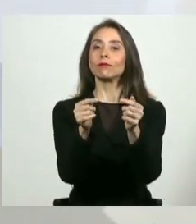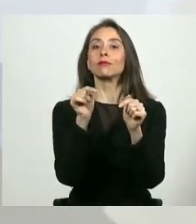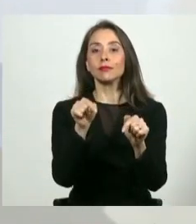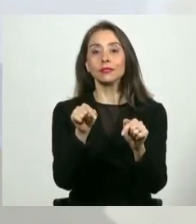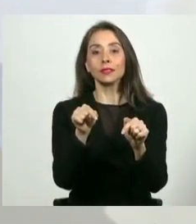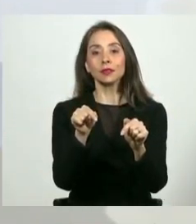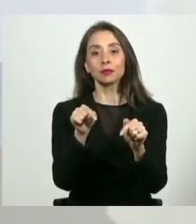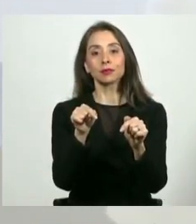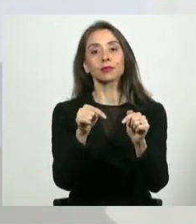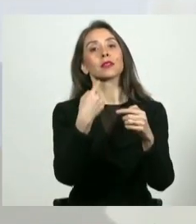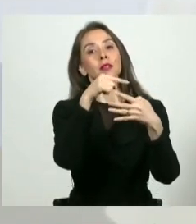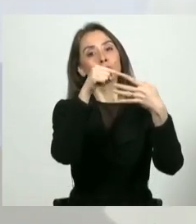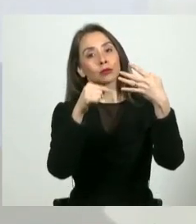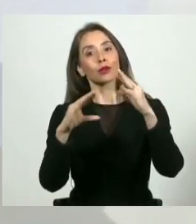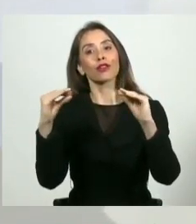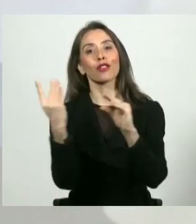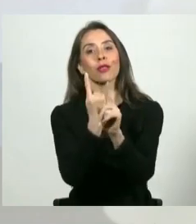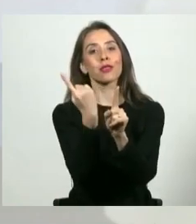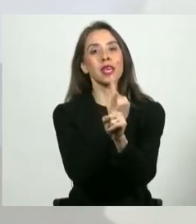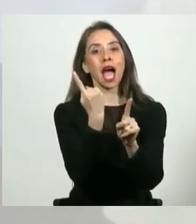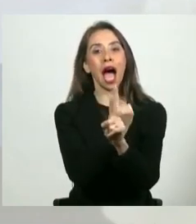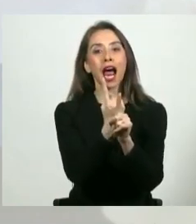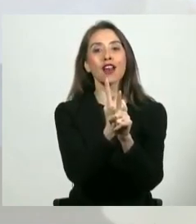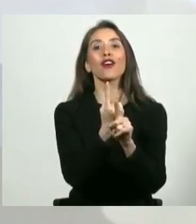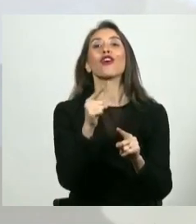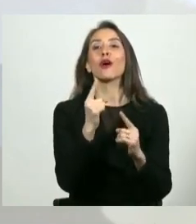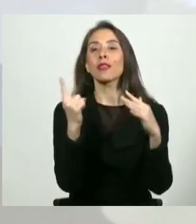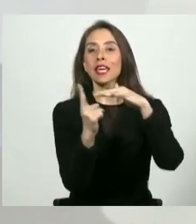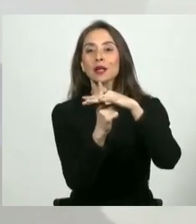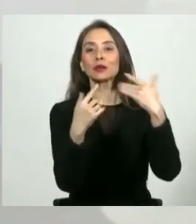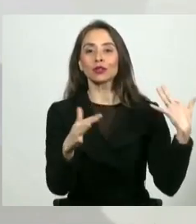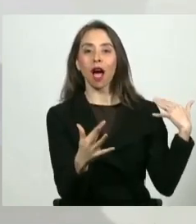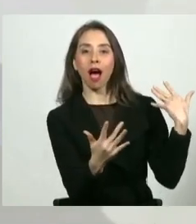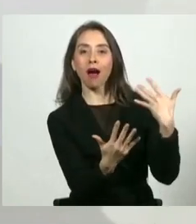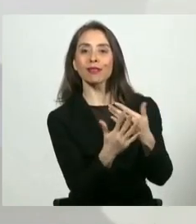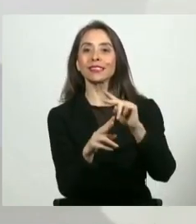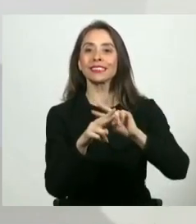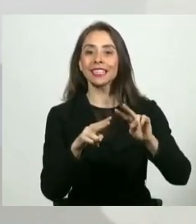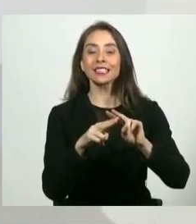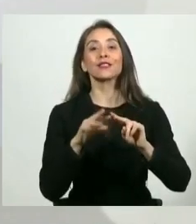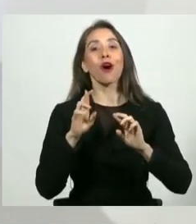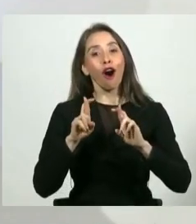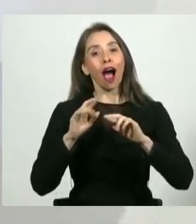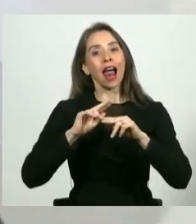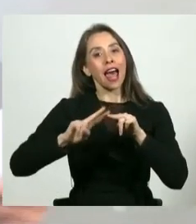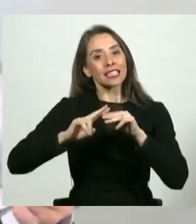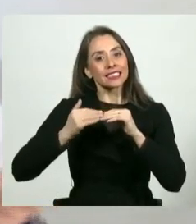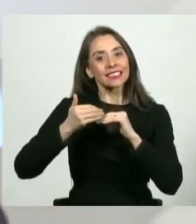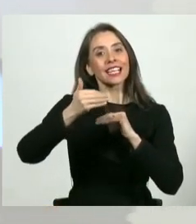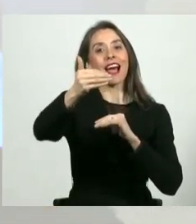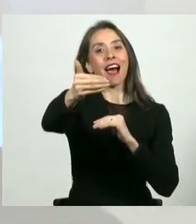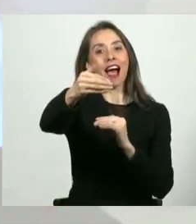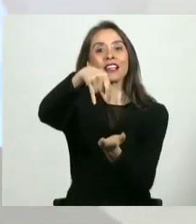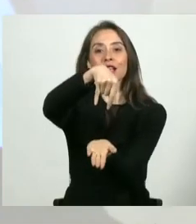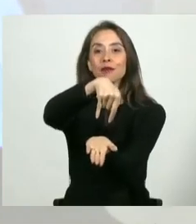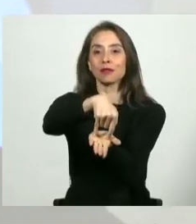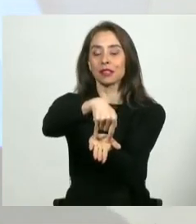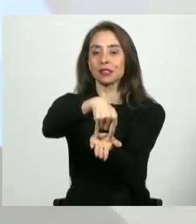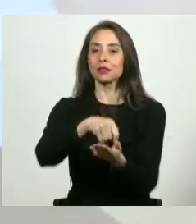a este y todos los diálogos de inclusión que hemos desarrollado y que esperamos seguir realizando en nuestro Congreso